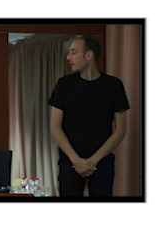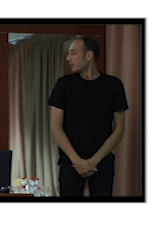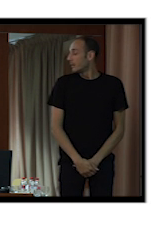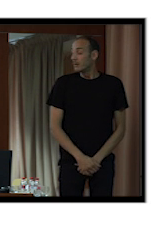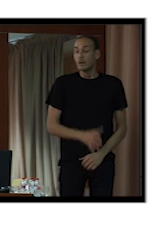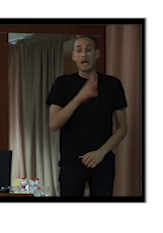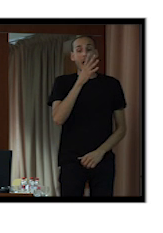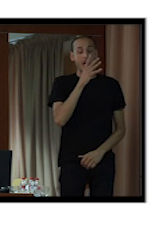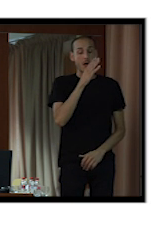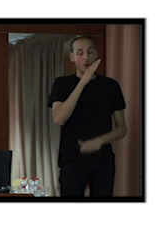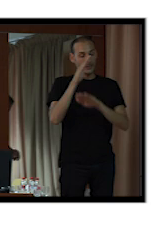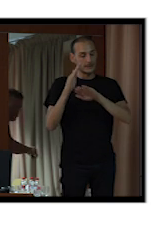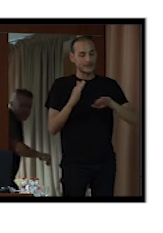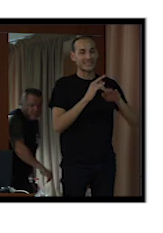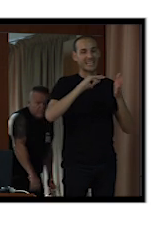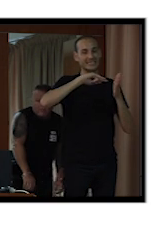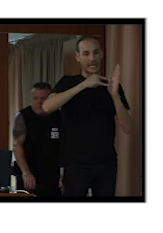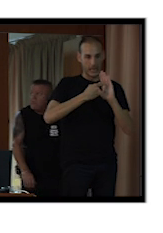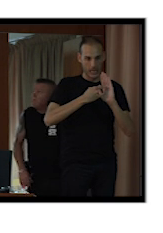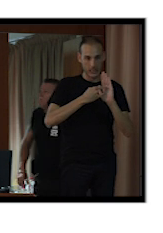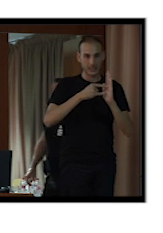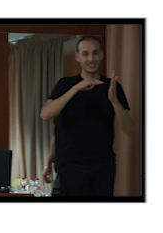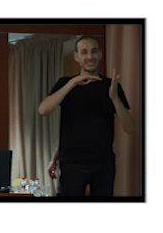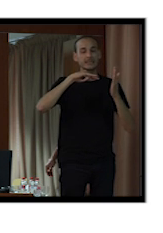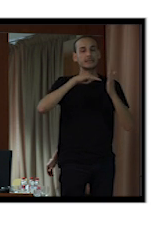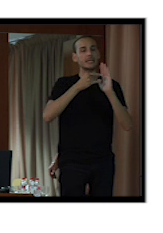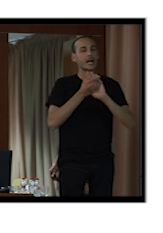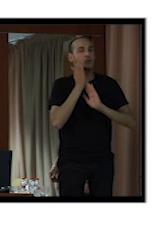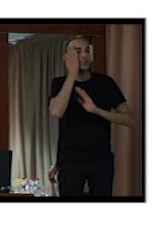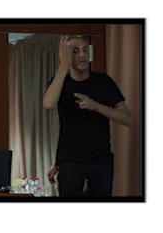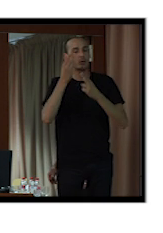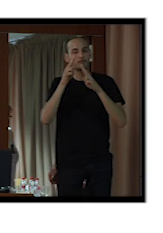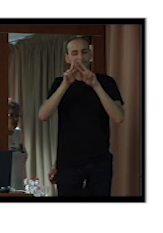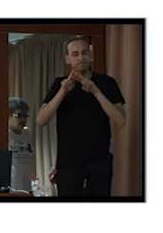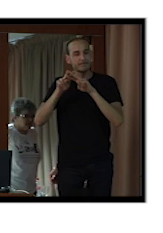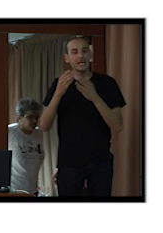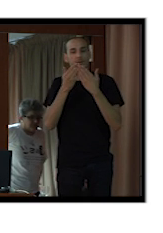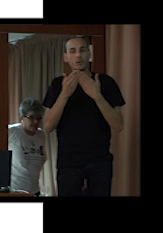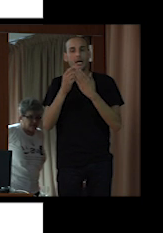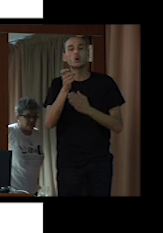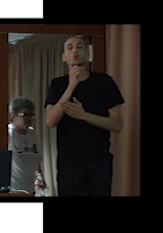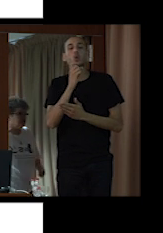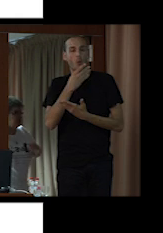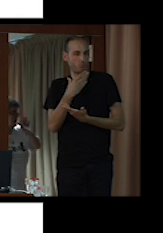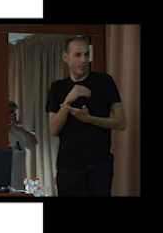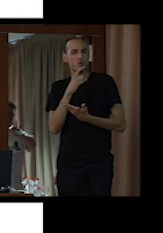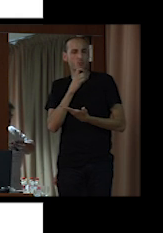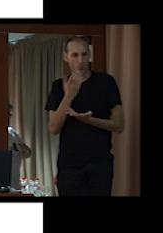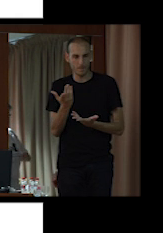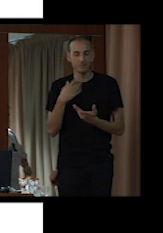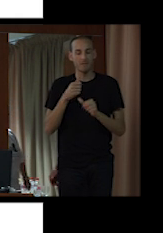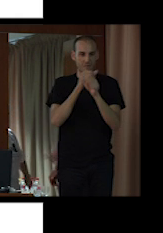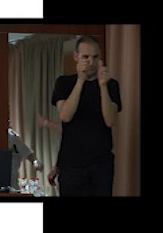Y ahora vamos a la parte técnica. ¿Cómo podemos nosotros estudiar el sueño en una unidad de sueño? Bueno, pues hay varias formas. Desde un punto de